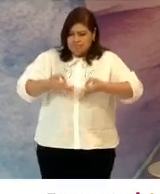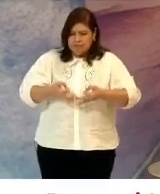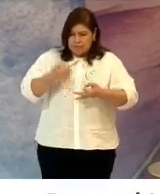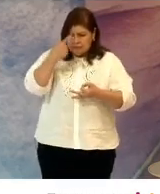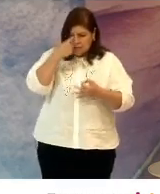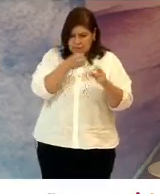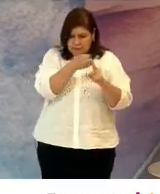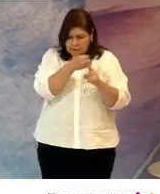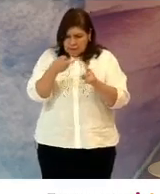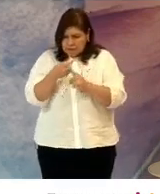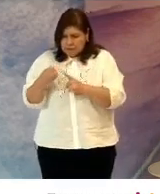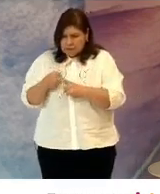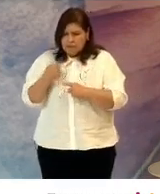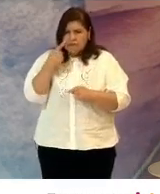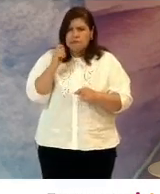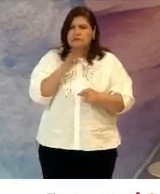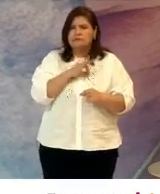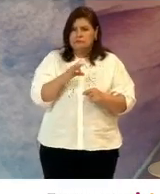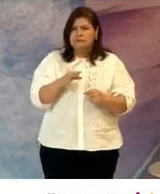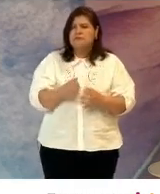organizada en silos